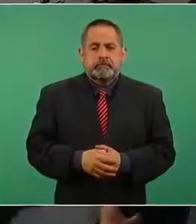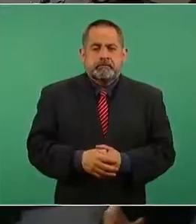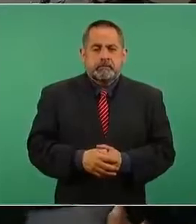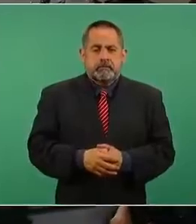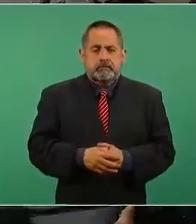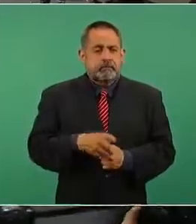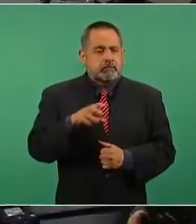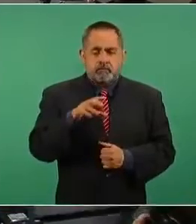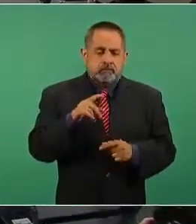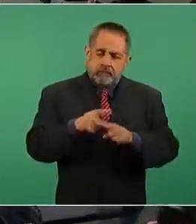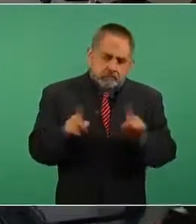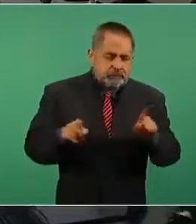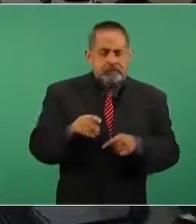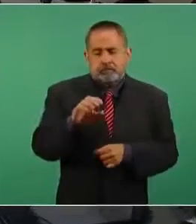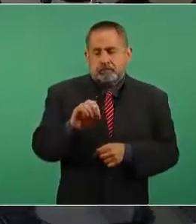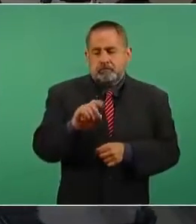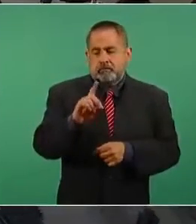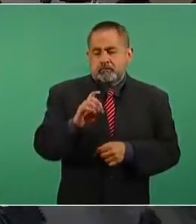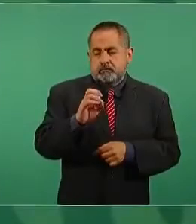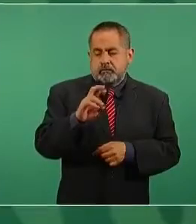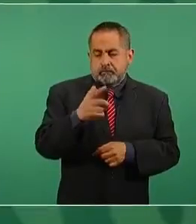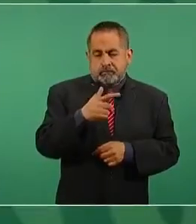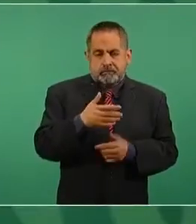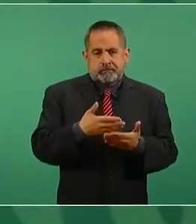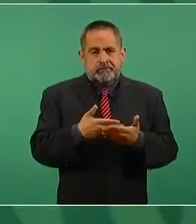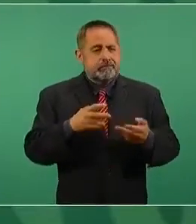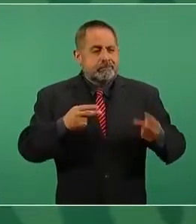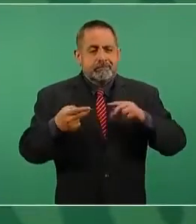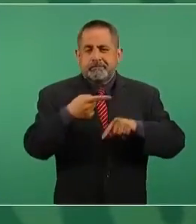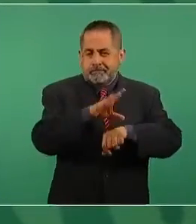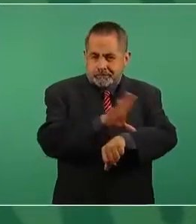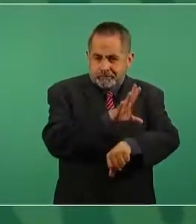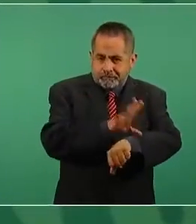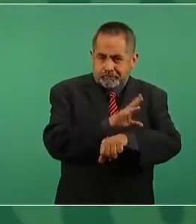no es Odebrecht, es Iberdrola,